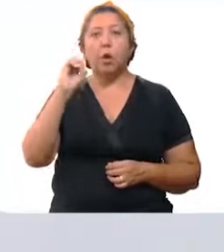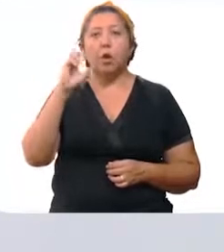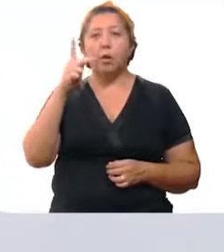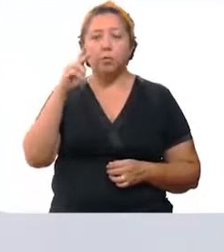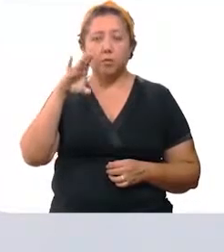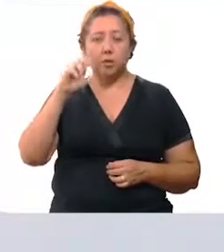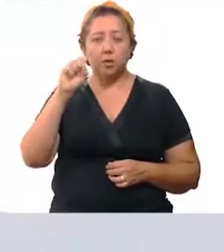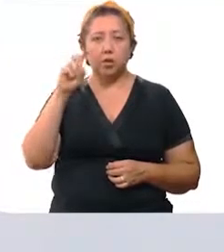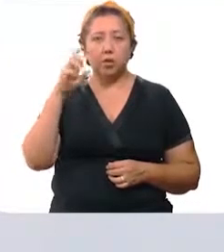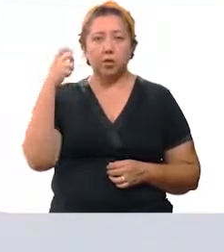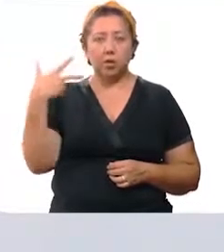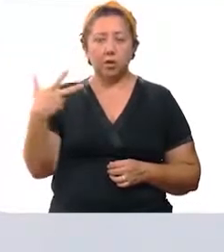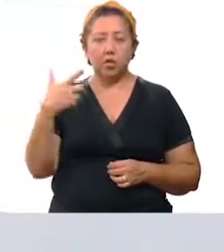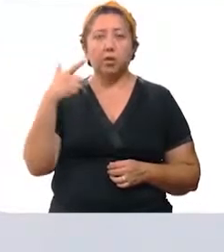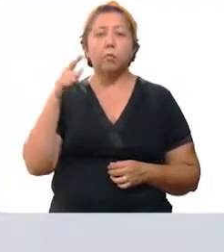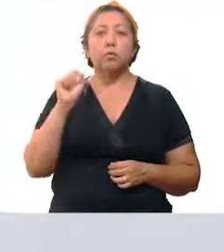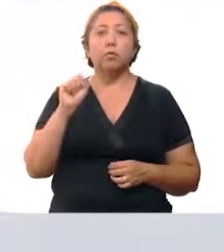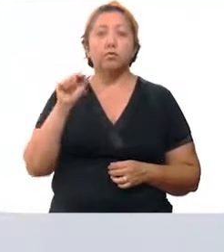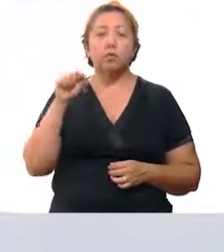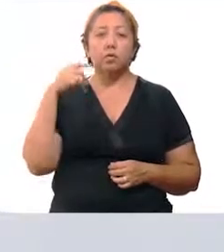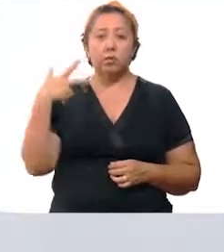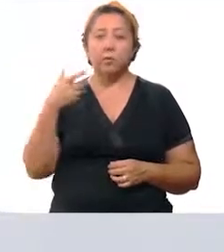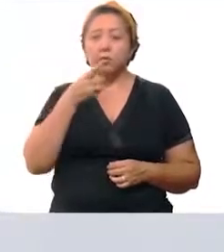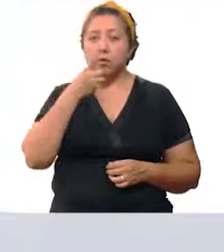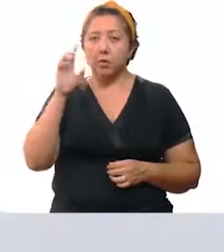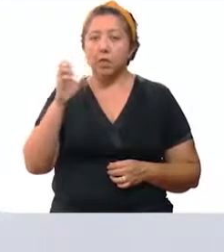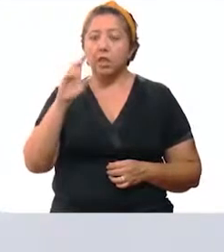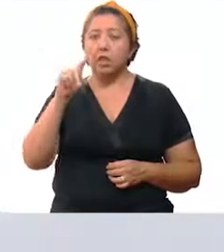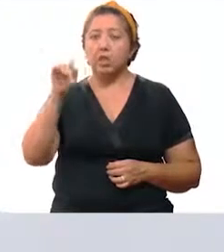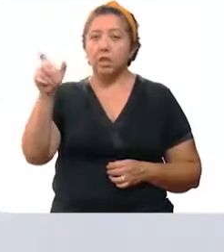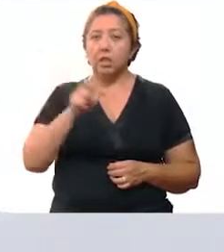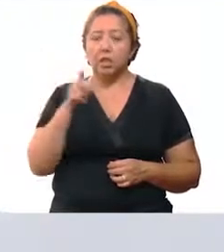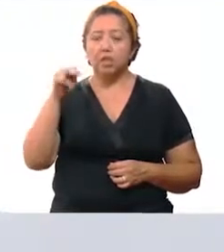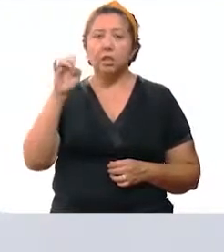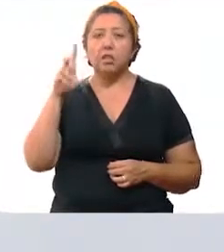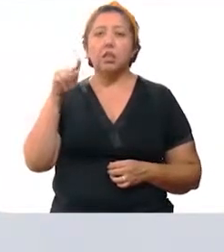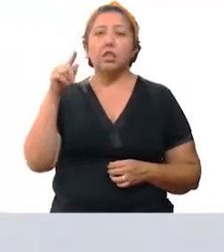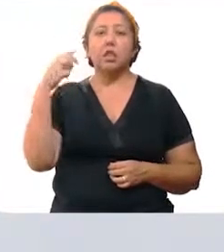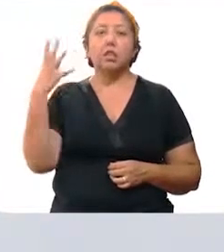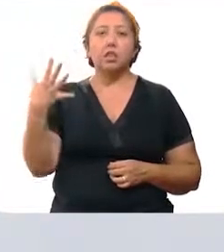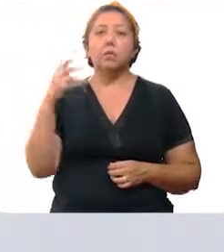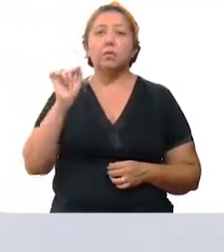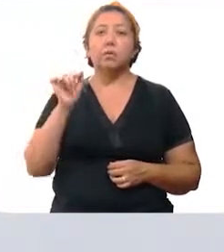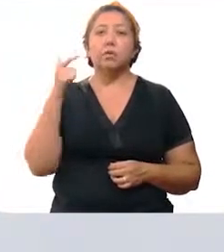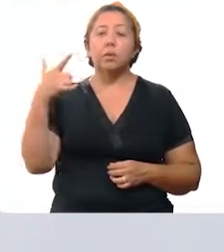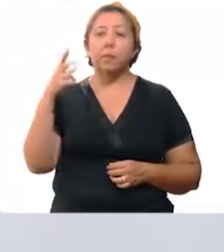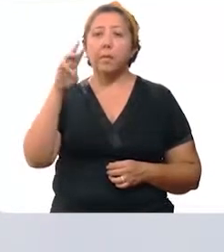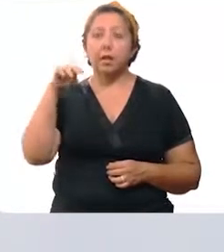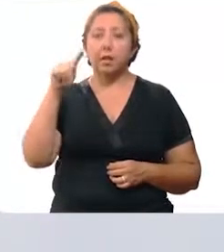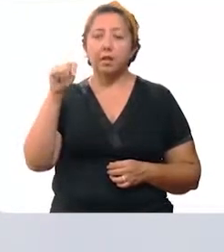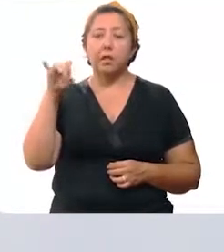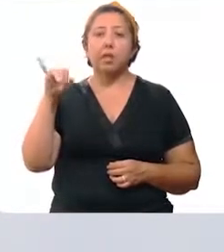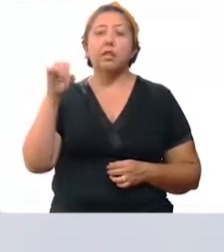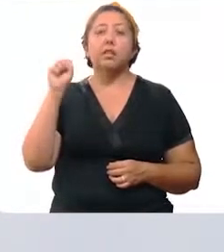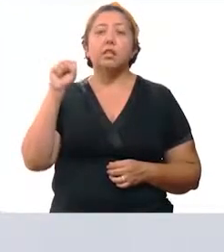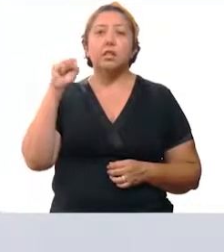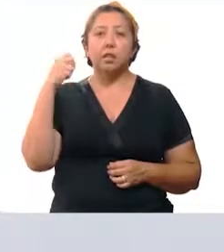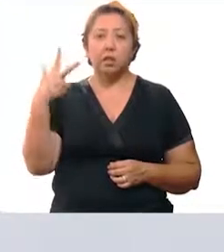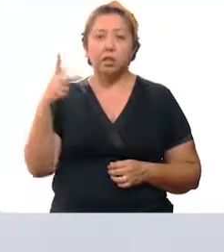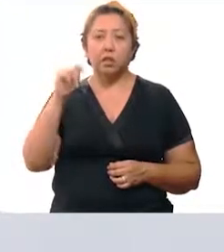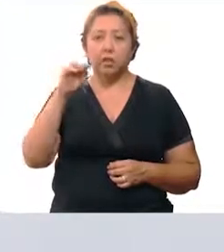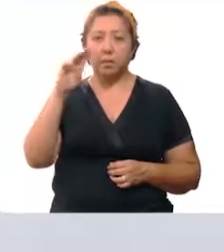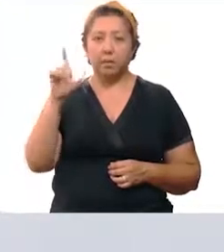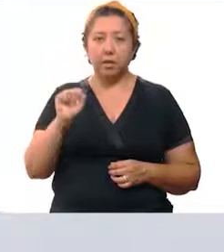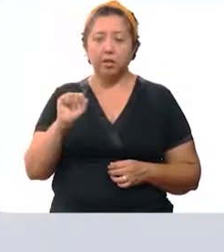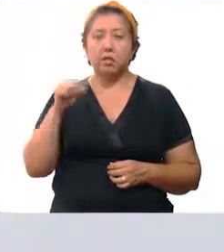Opichén 37.7%, Tixcacalcupul 75.3%, Maní 68% y